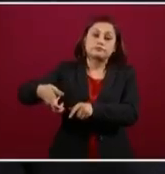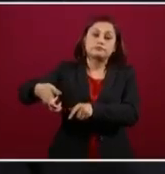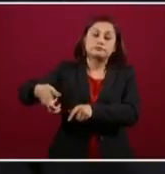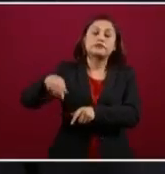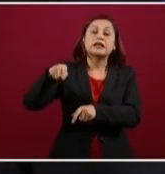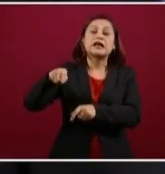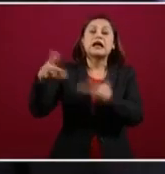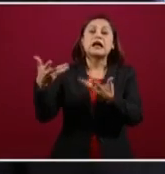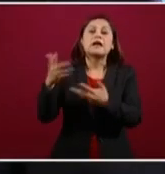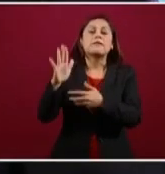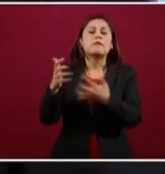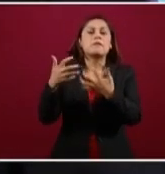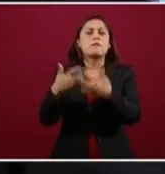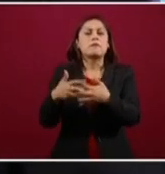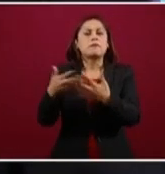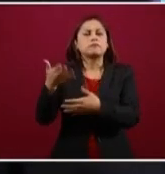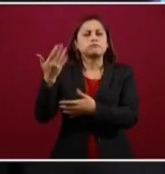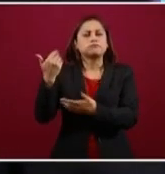caña y los vendía.